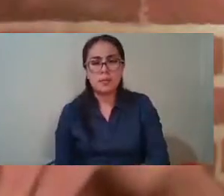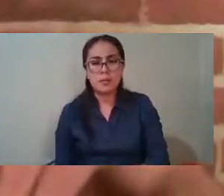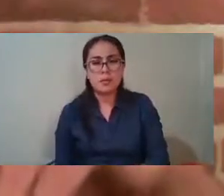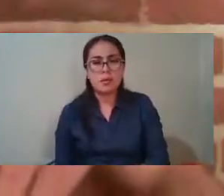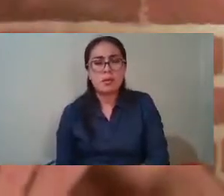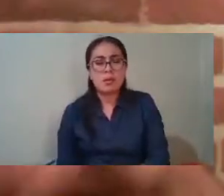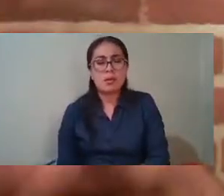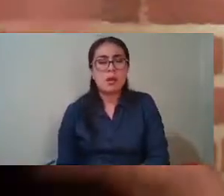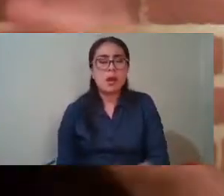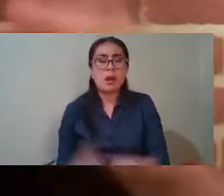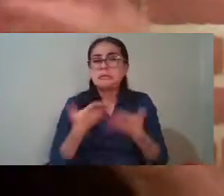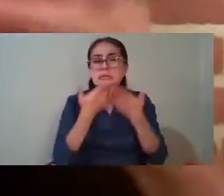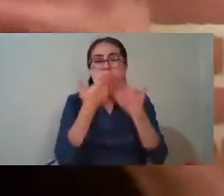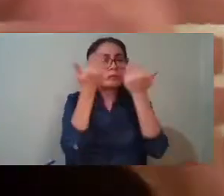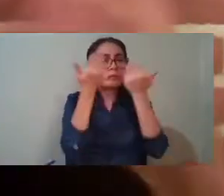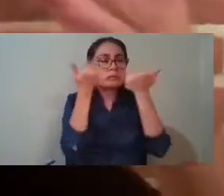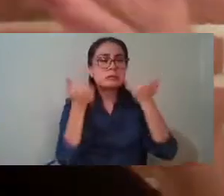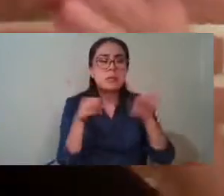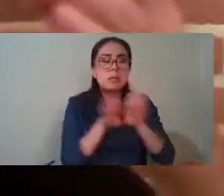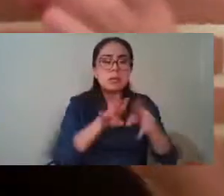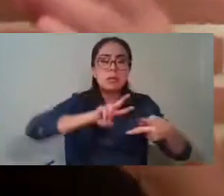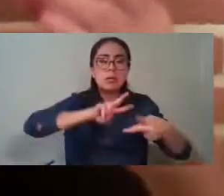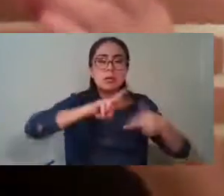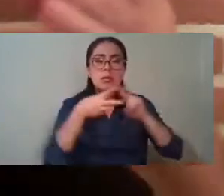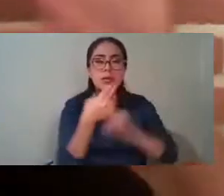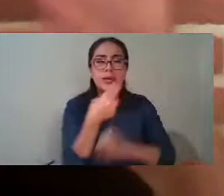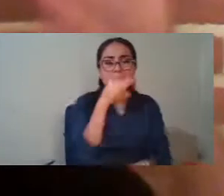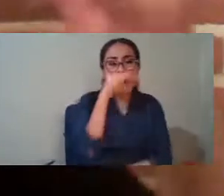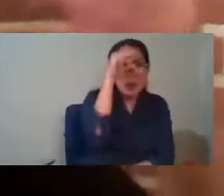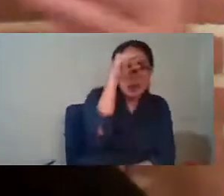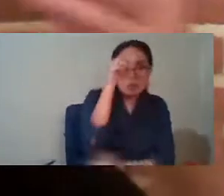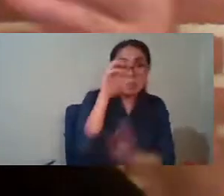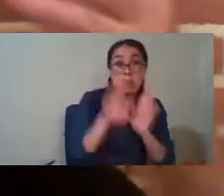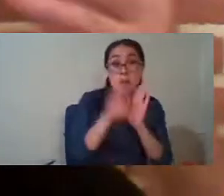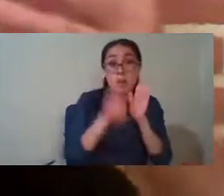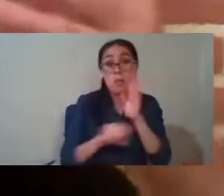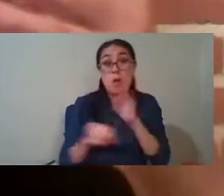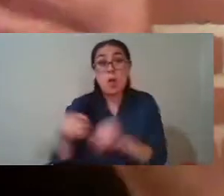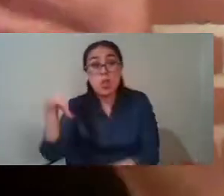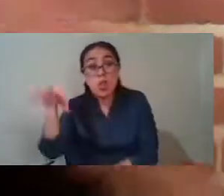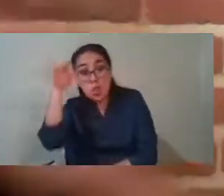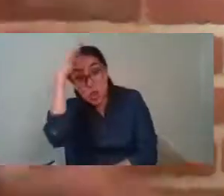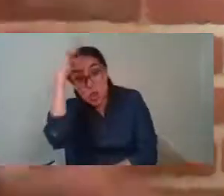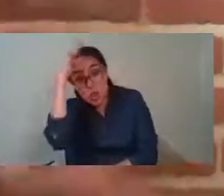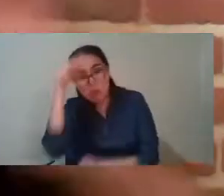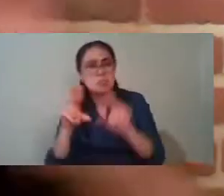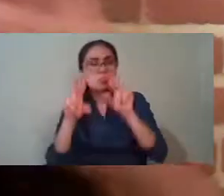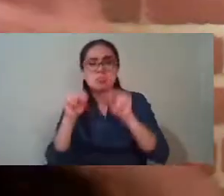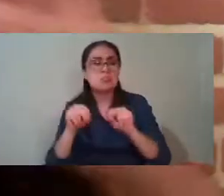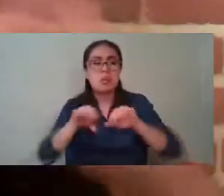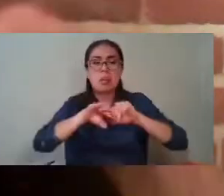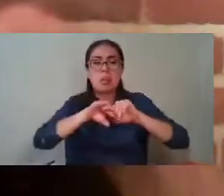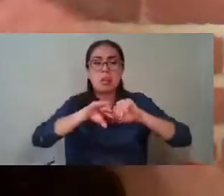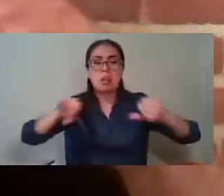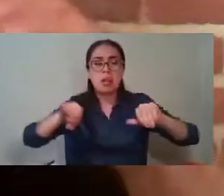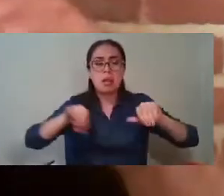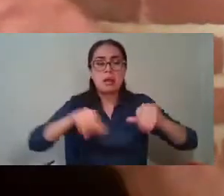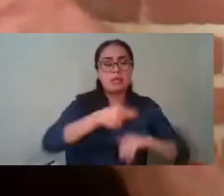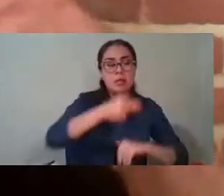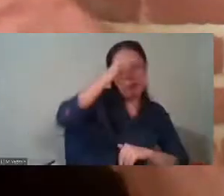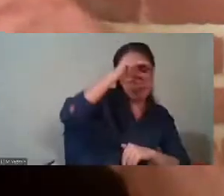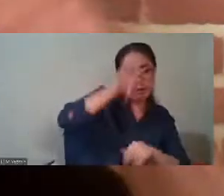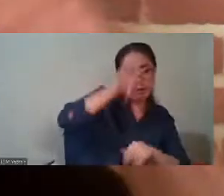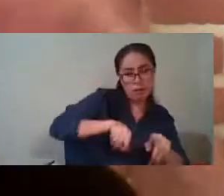no sé cuál es el antónimo de inteligente, no quisiera usar la palabra tonto ni nada, debería encontrar algo que sea el no inteligente, pero yo